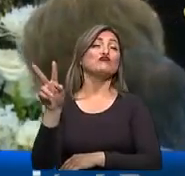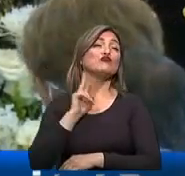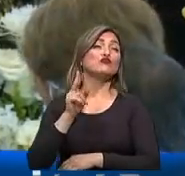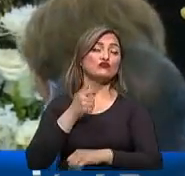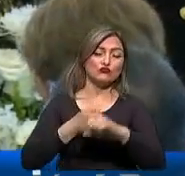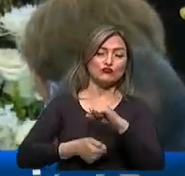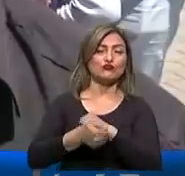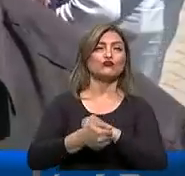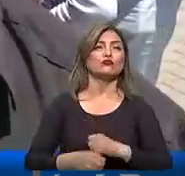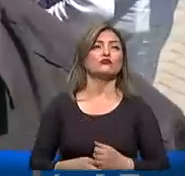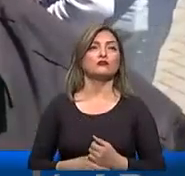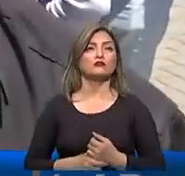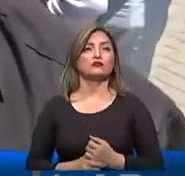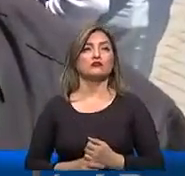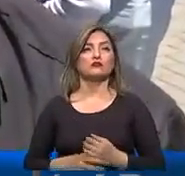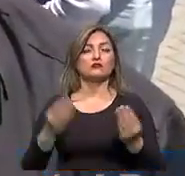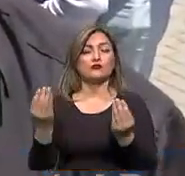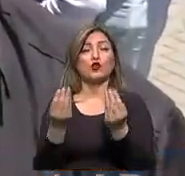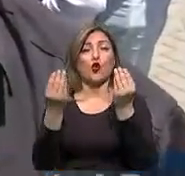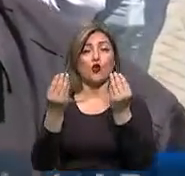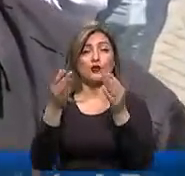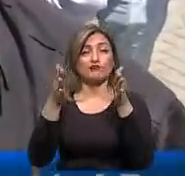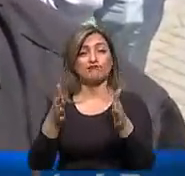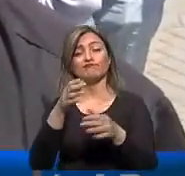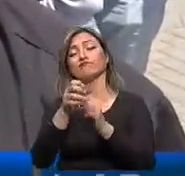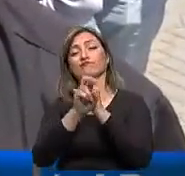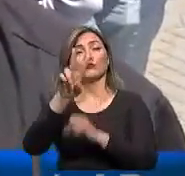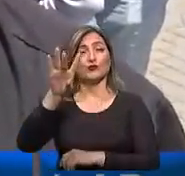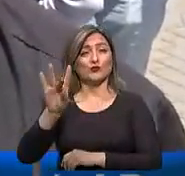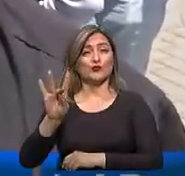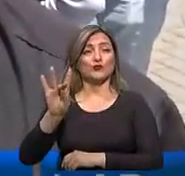de la inseguridad. Un joven de 28 años,